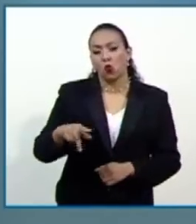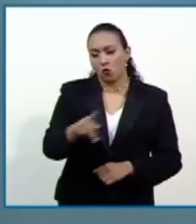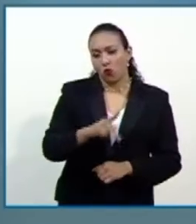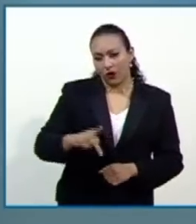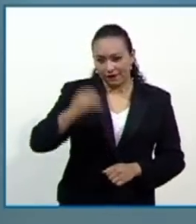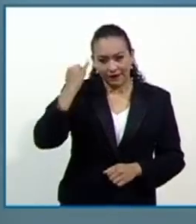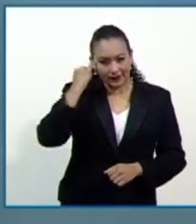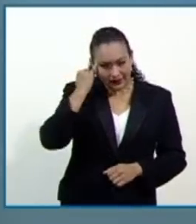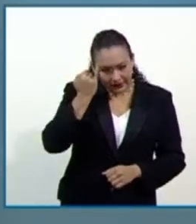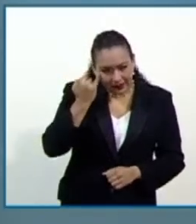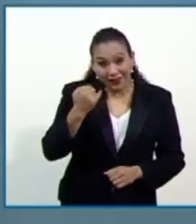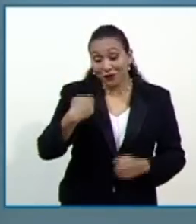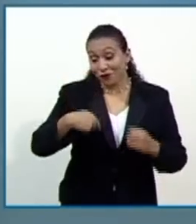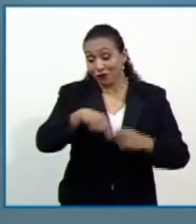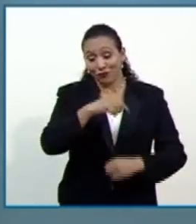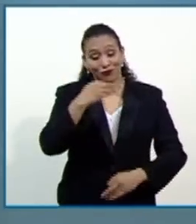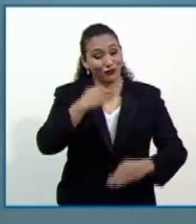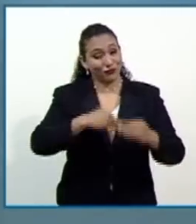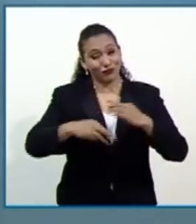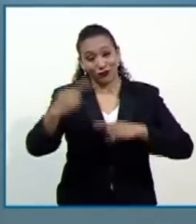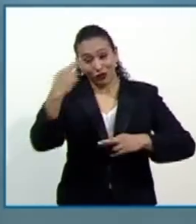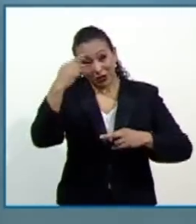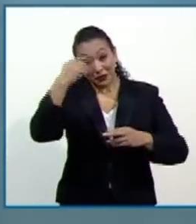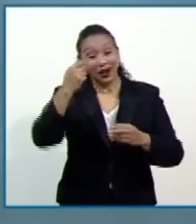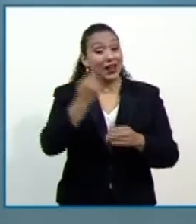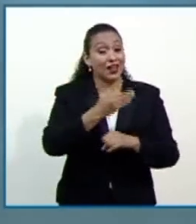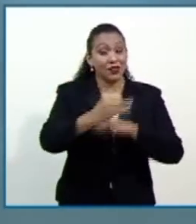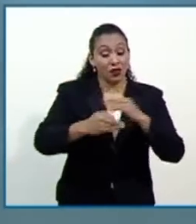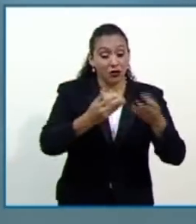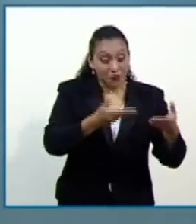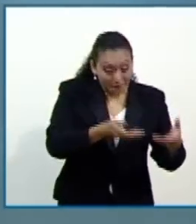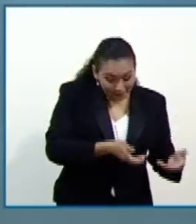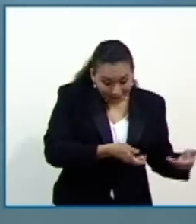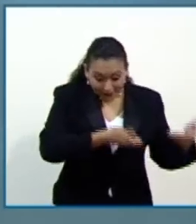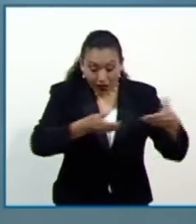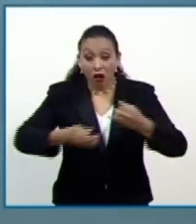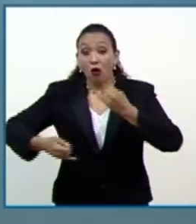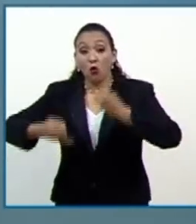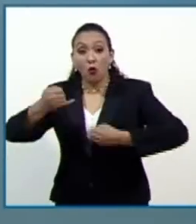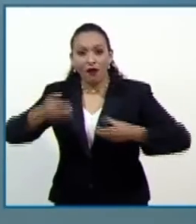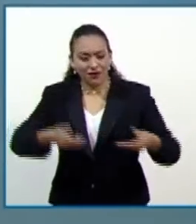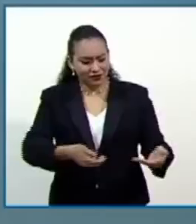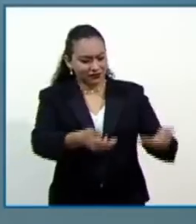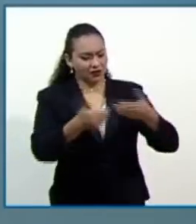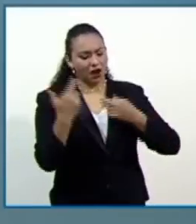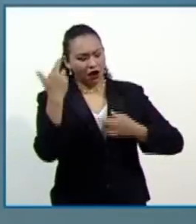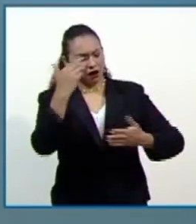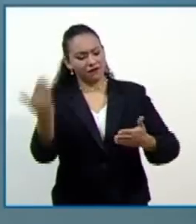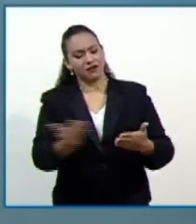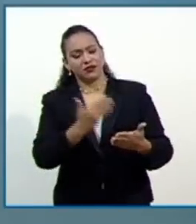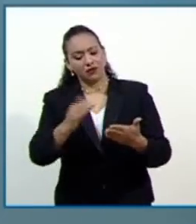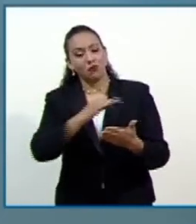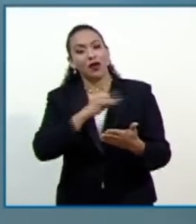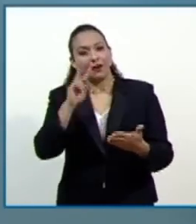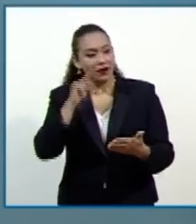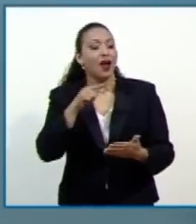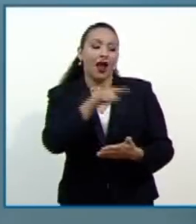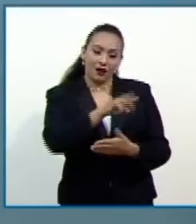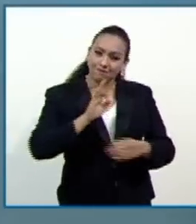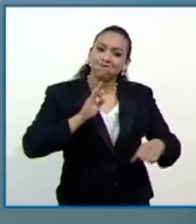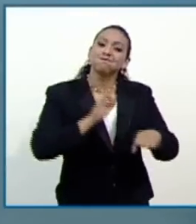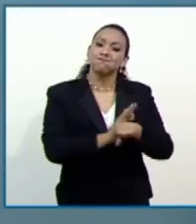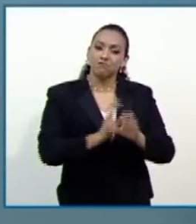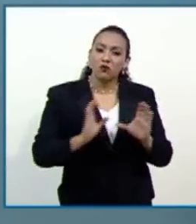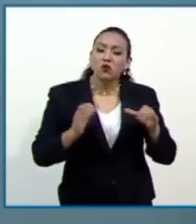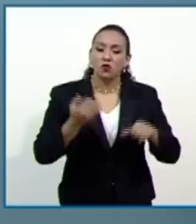comunidad indígena. Entonces, que el juez se allegue de todos los elementos necesarios de manera oficiosa o ya sea requerimiento a